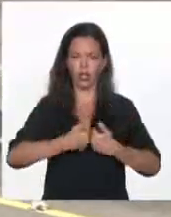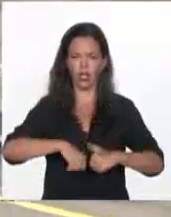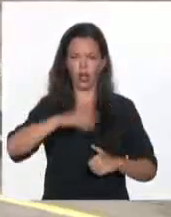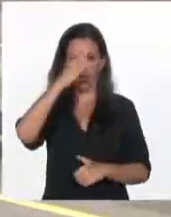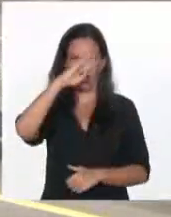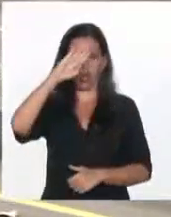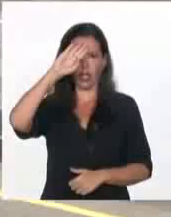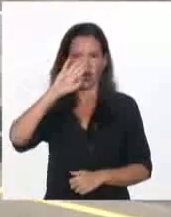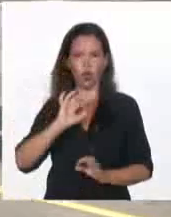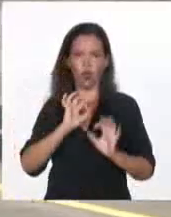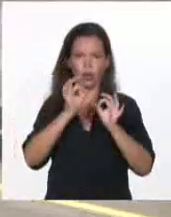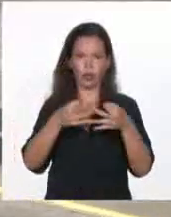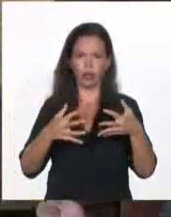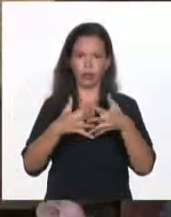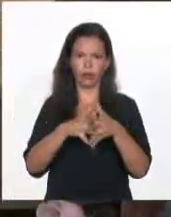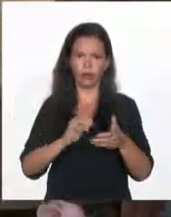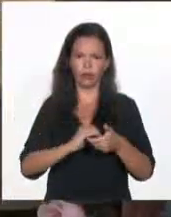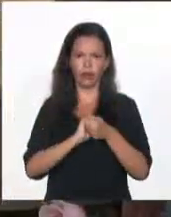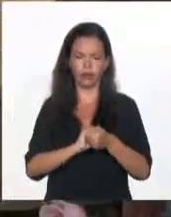amistad.